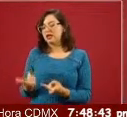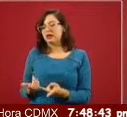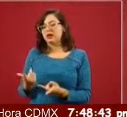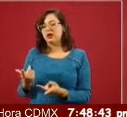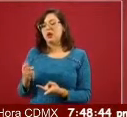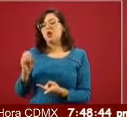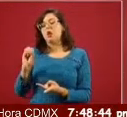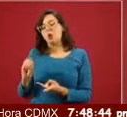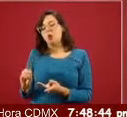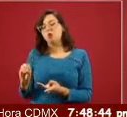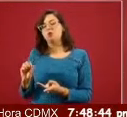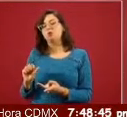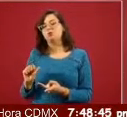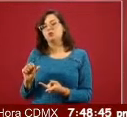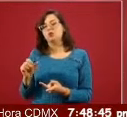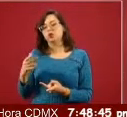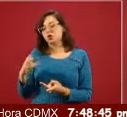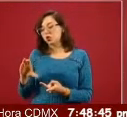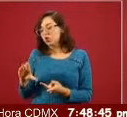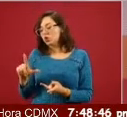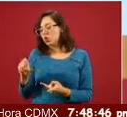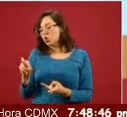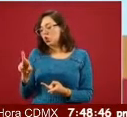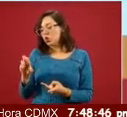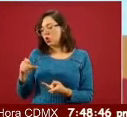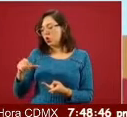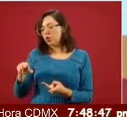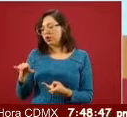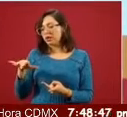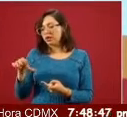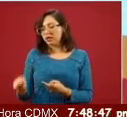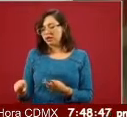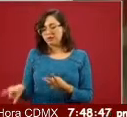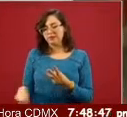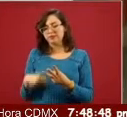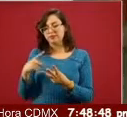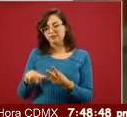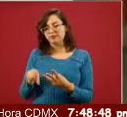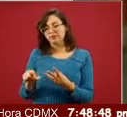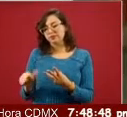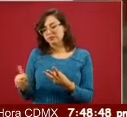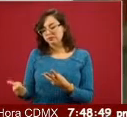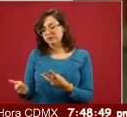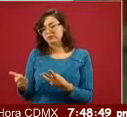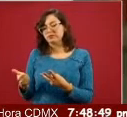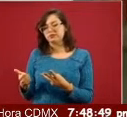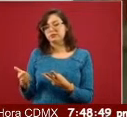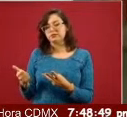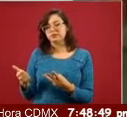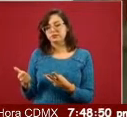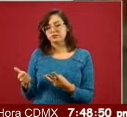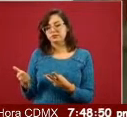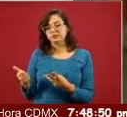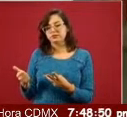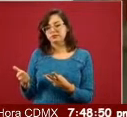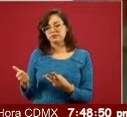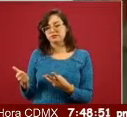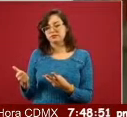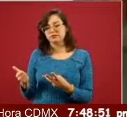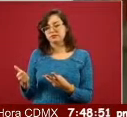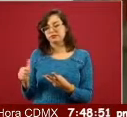hidroxicloroquina con el medicamento, ¿cómo se llama? El antibiótico macrólido, siempre lo